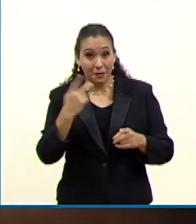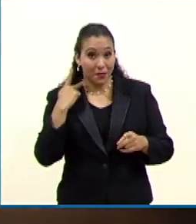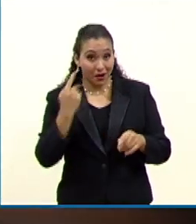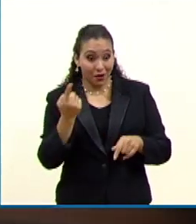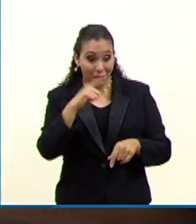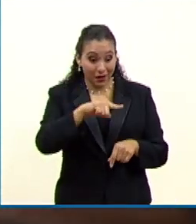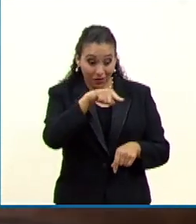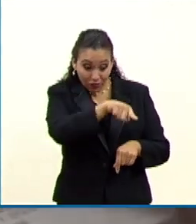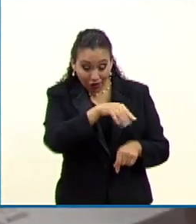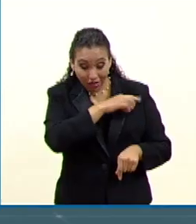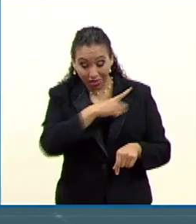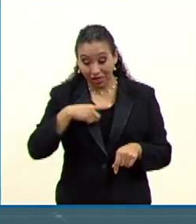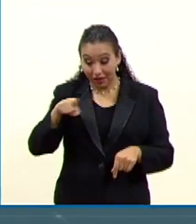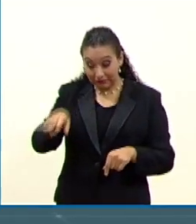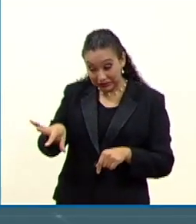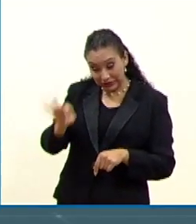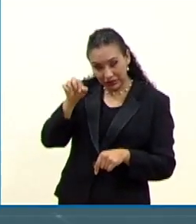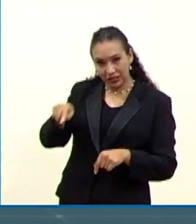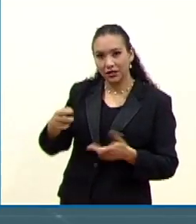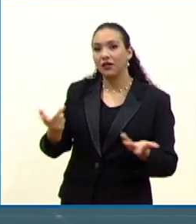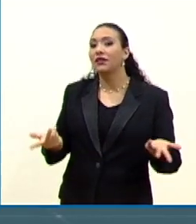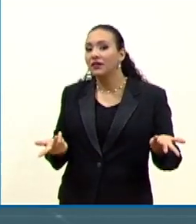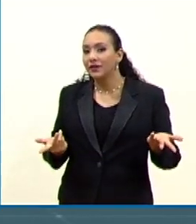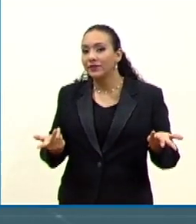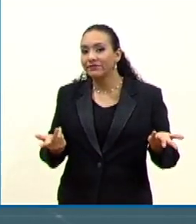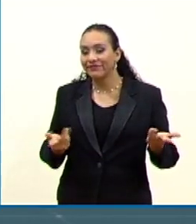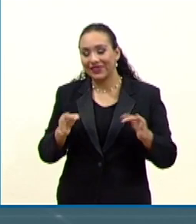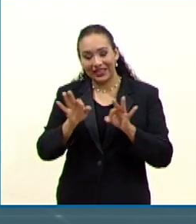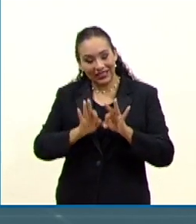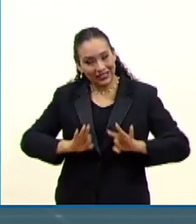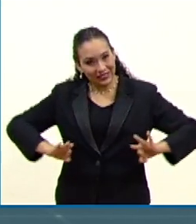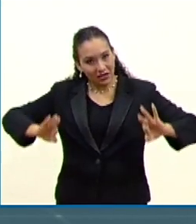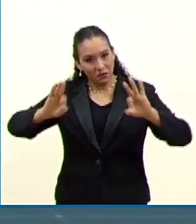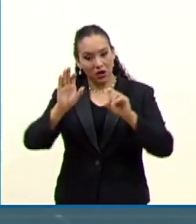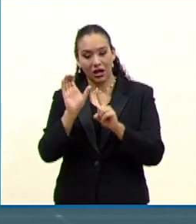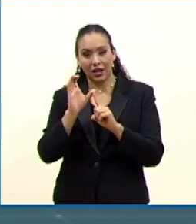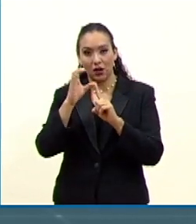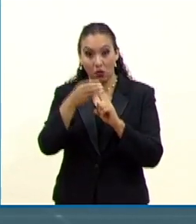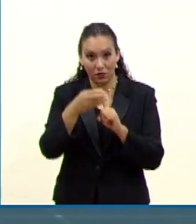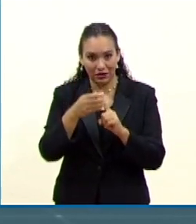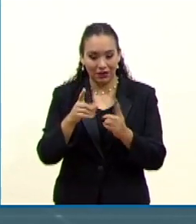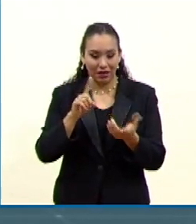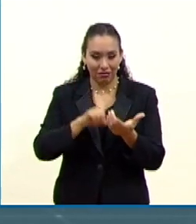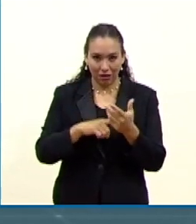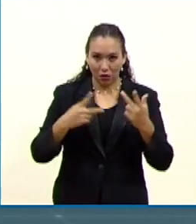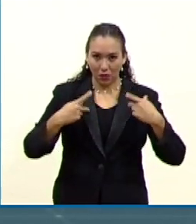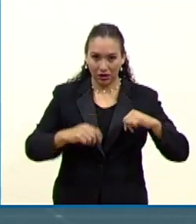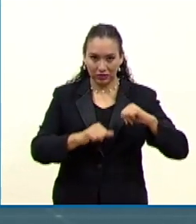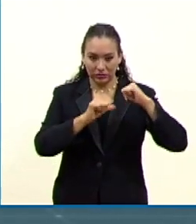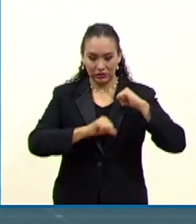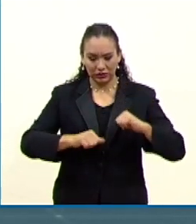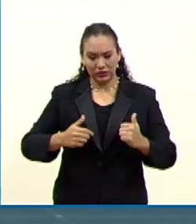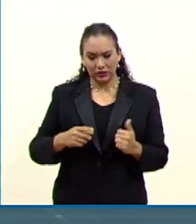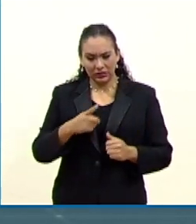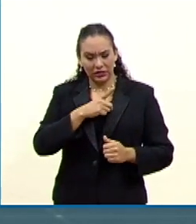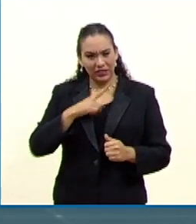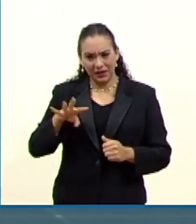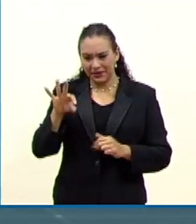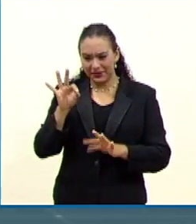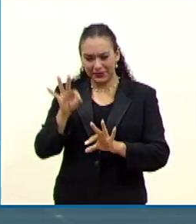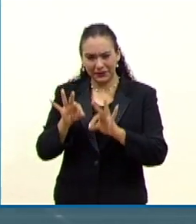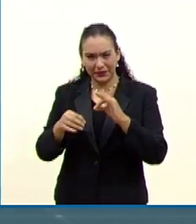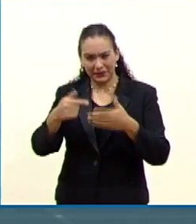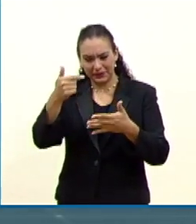electoral inédito en México, es fundamental que quienes tienen la importante encomienda de seleccionar a los candidatos que aparecerán en